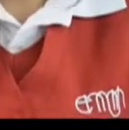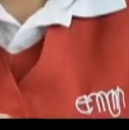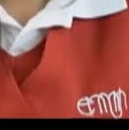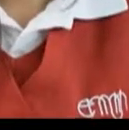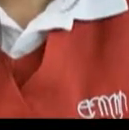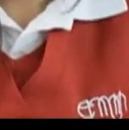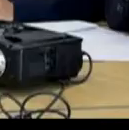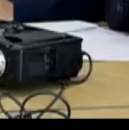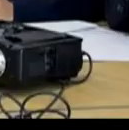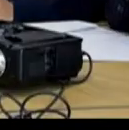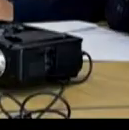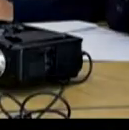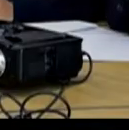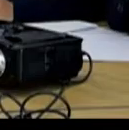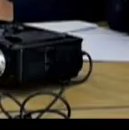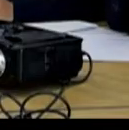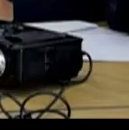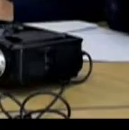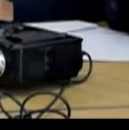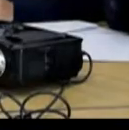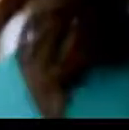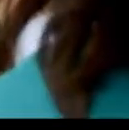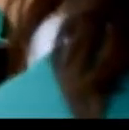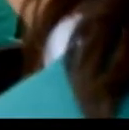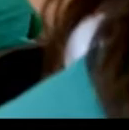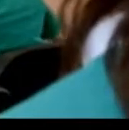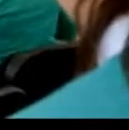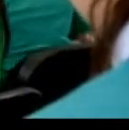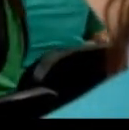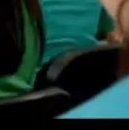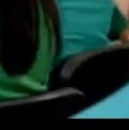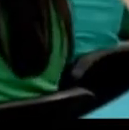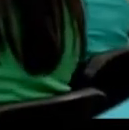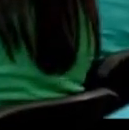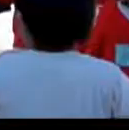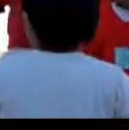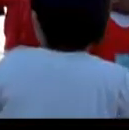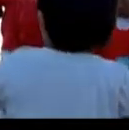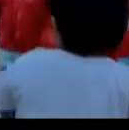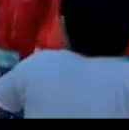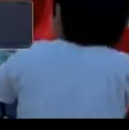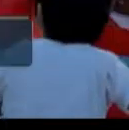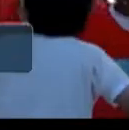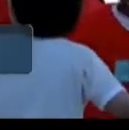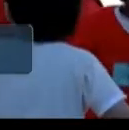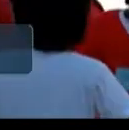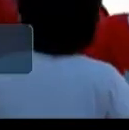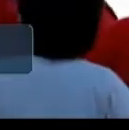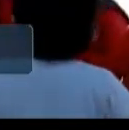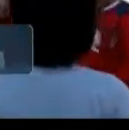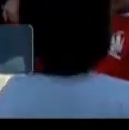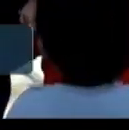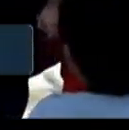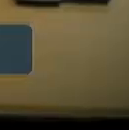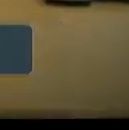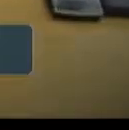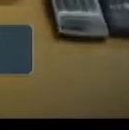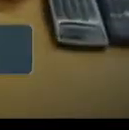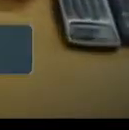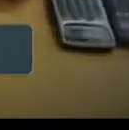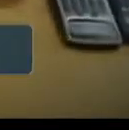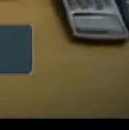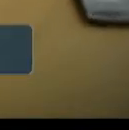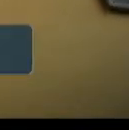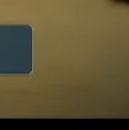son los que deben decidir los temas, pues consideró que son los expertos, los que tienen más cercanía con los alumnos y los